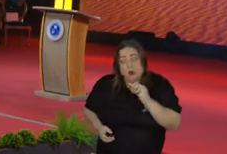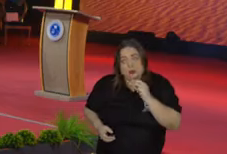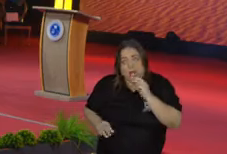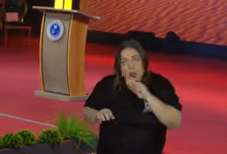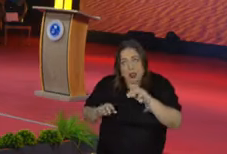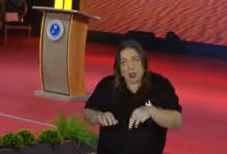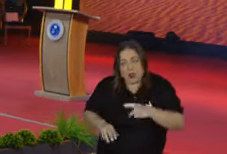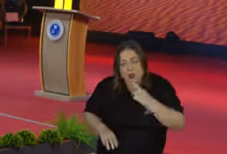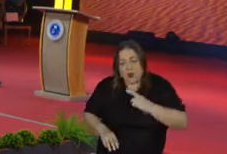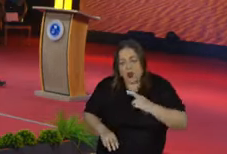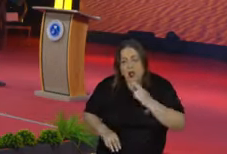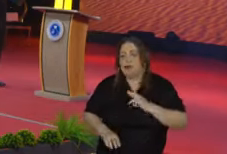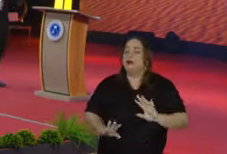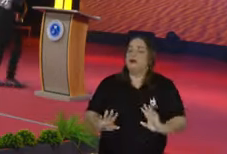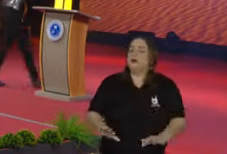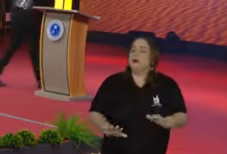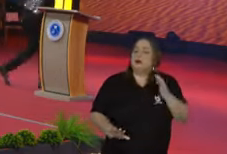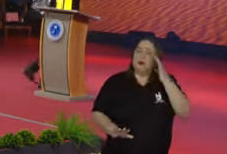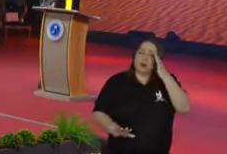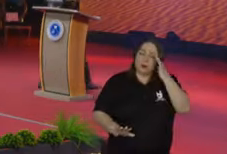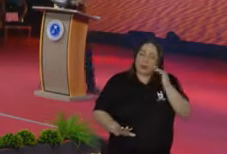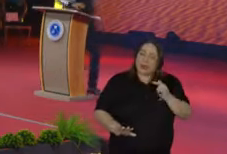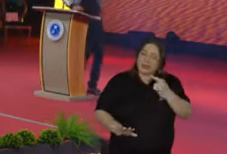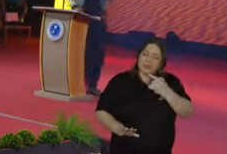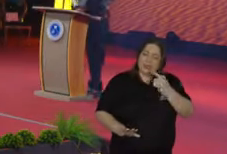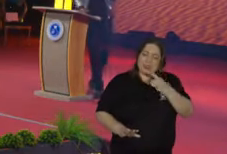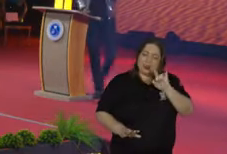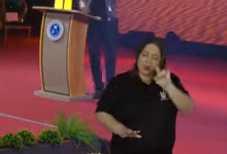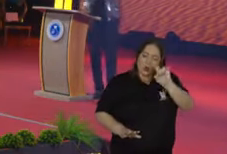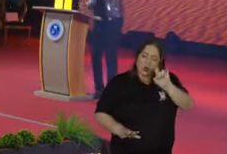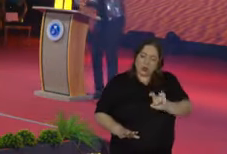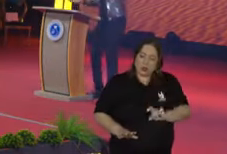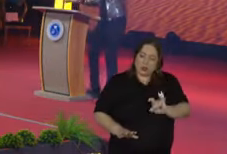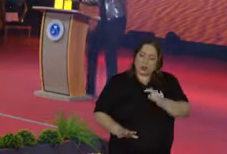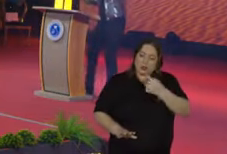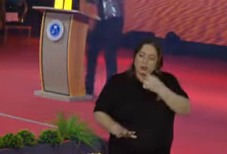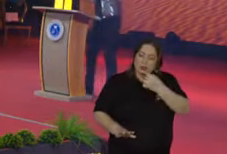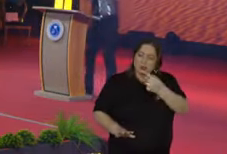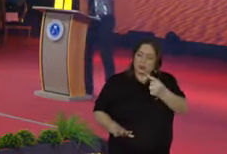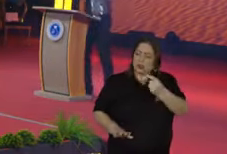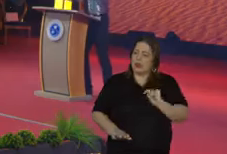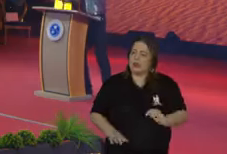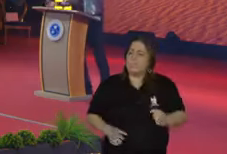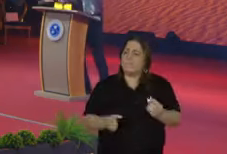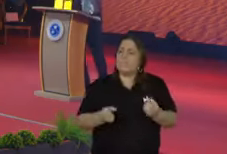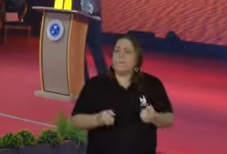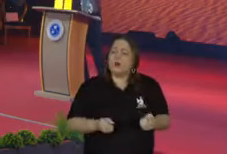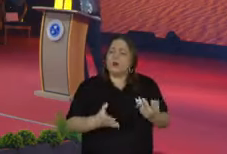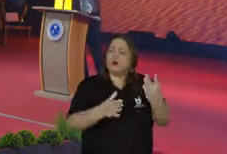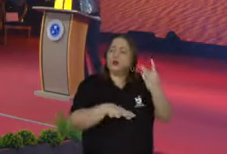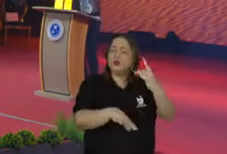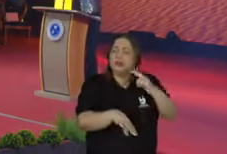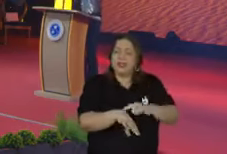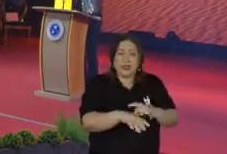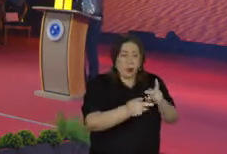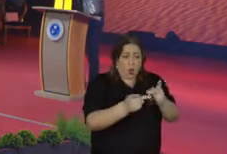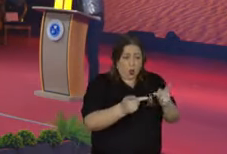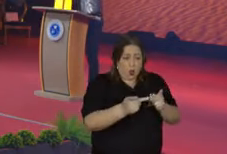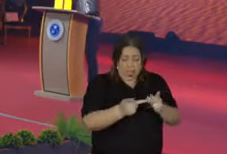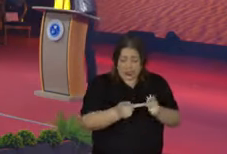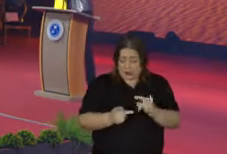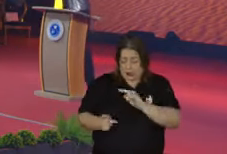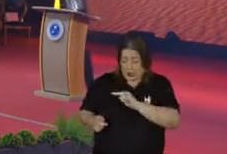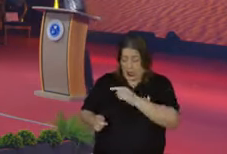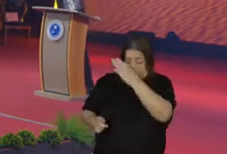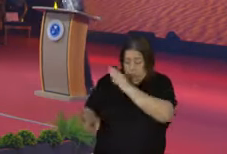entregárselo. Y yo tengo que concluir algo en esta mañana. Es que muchas veces los lugares que Dios te lleva son los lugares